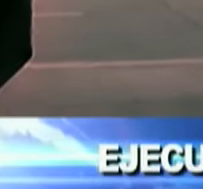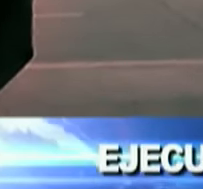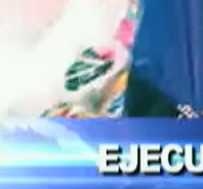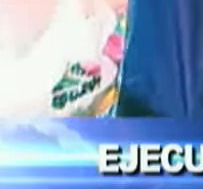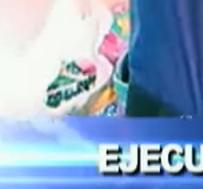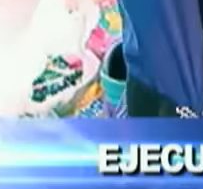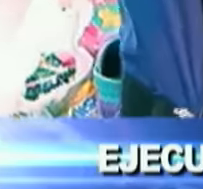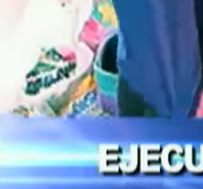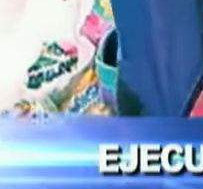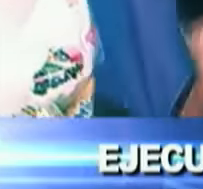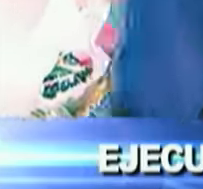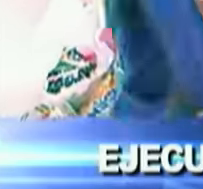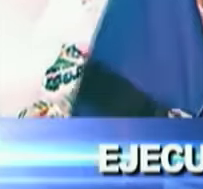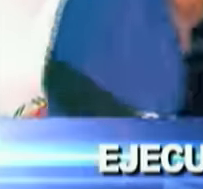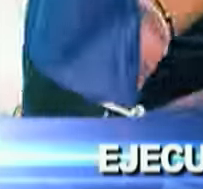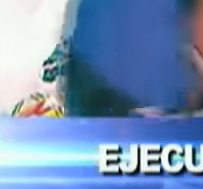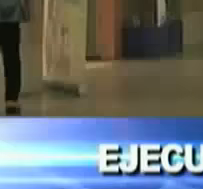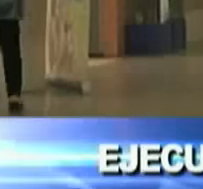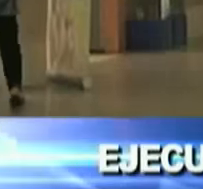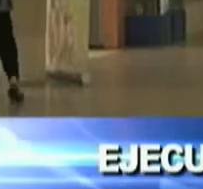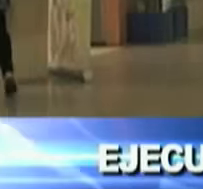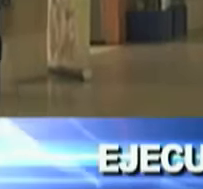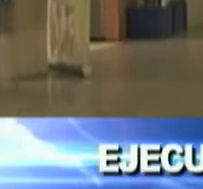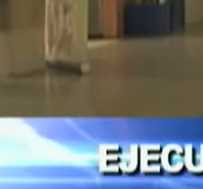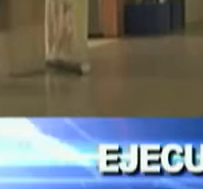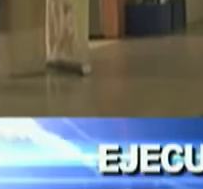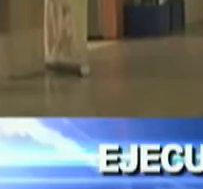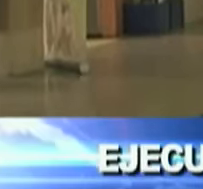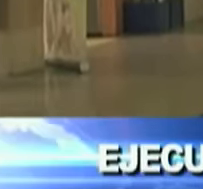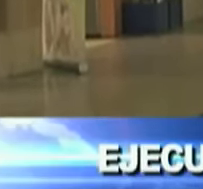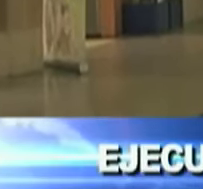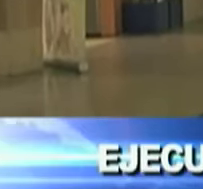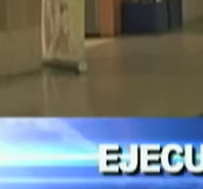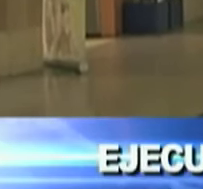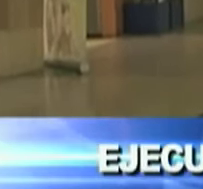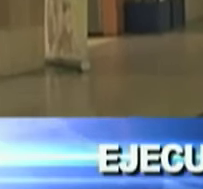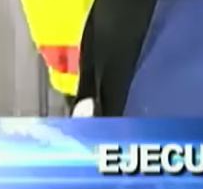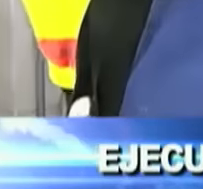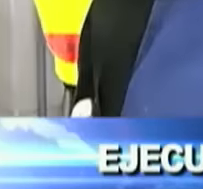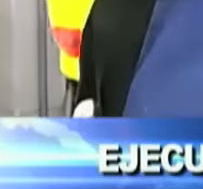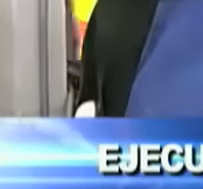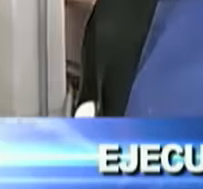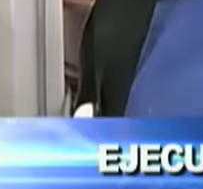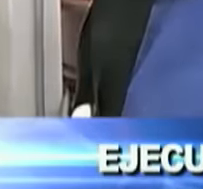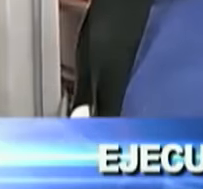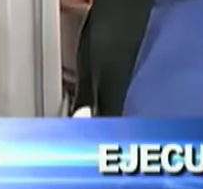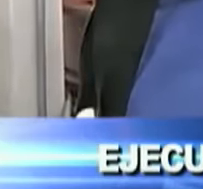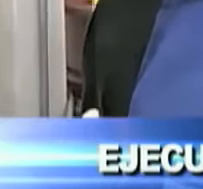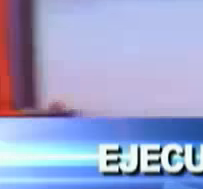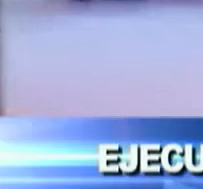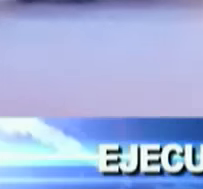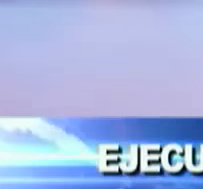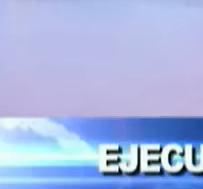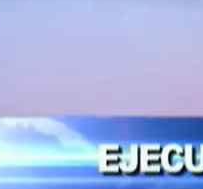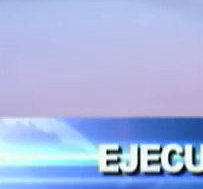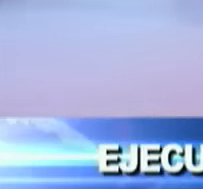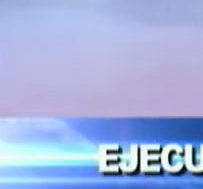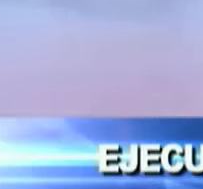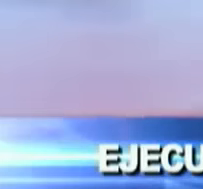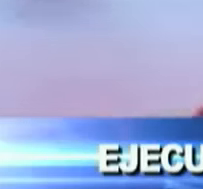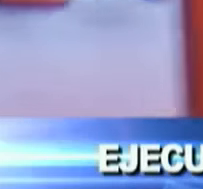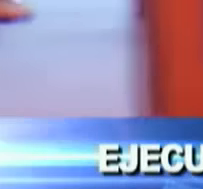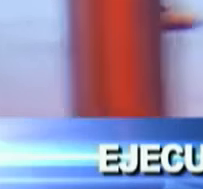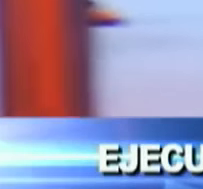es custodiar a los compatriotas que vuelven a Ecuador por Navidad y fin de año. Estaremos en